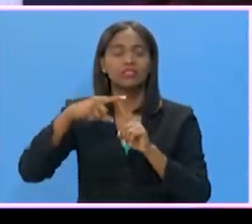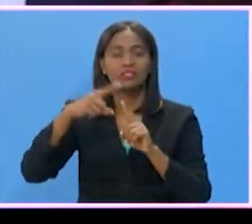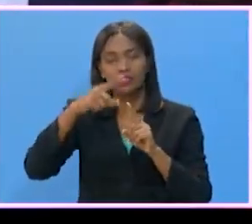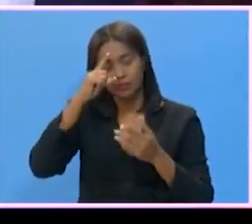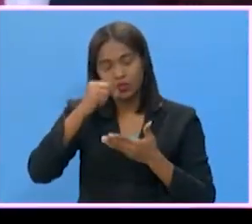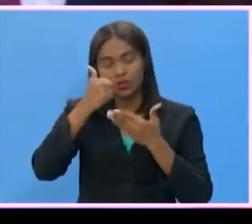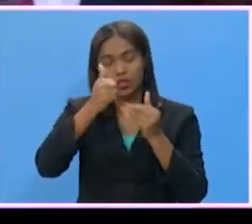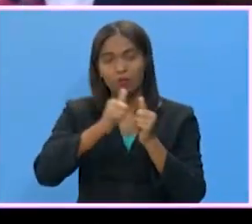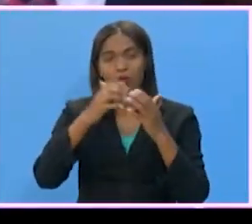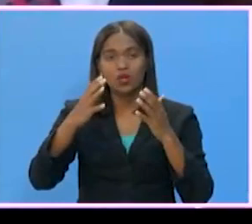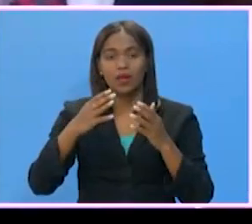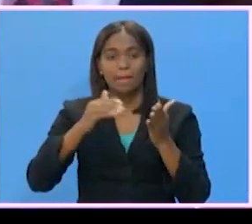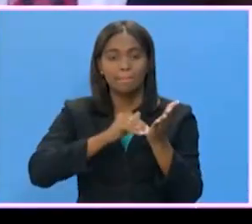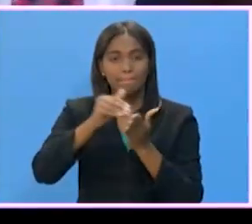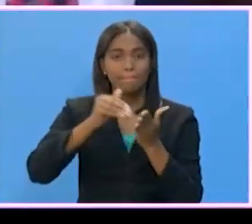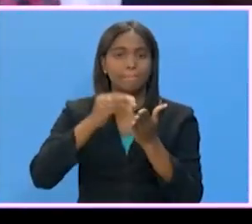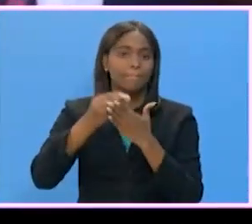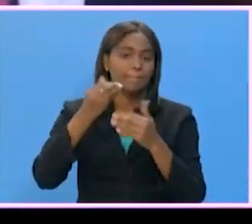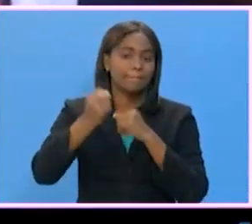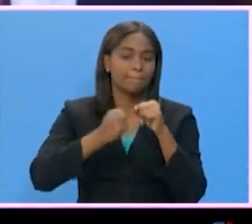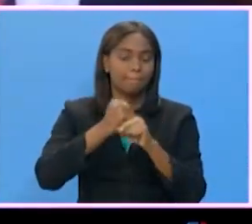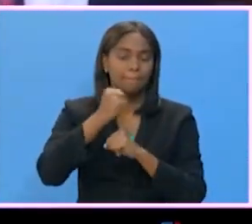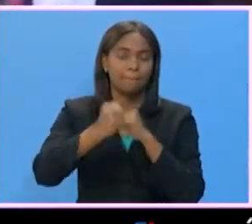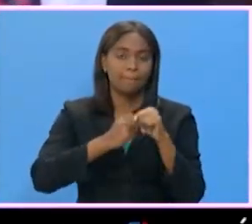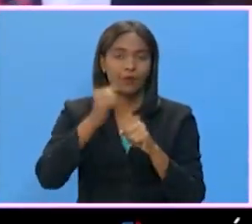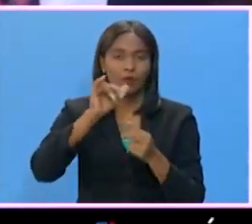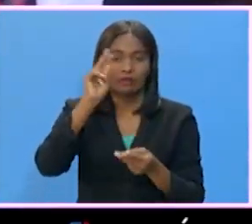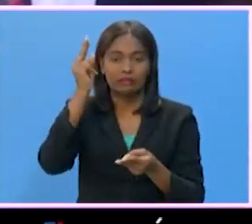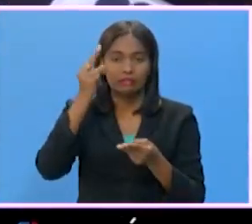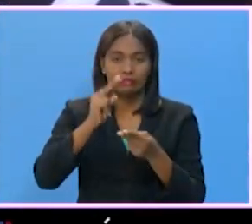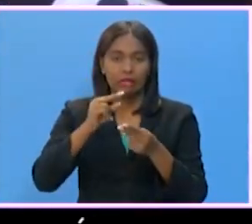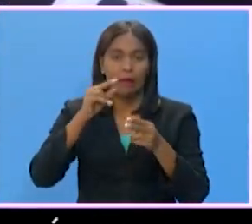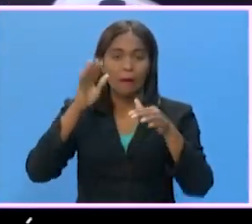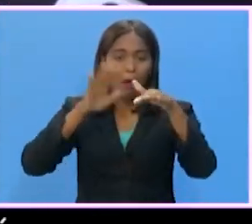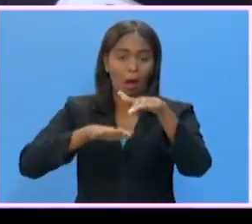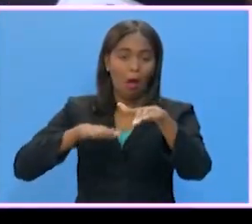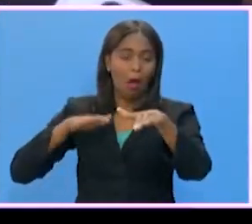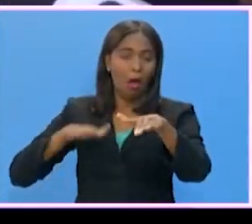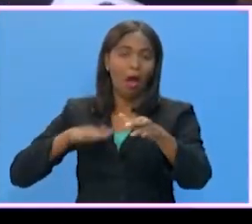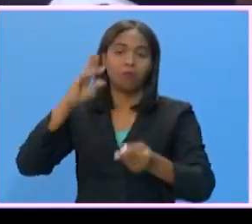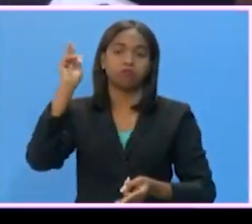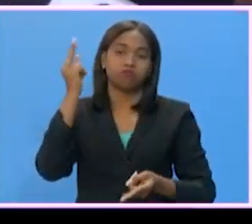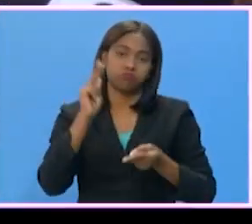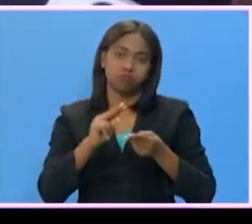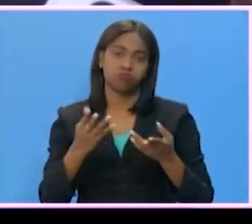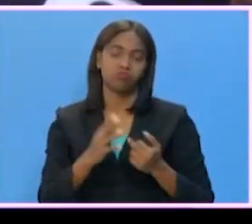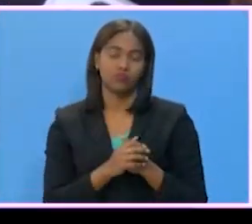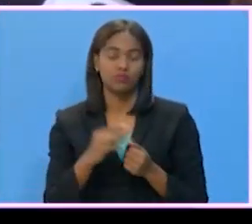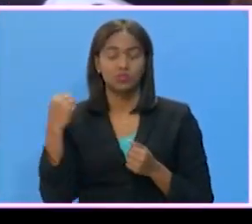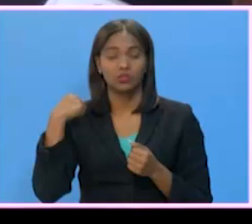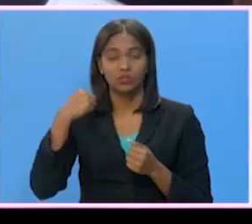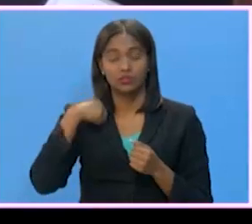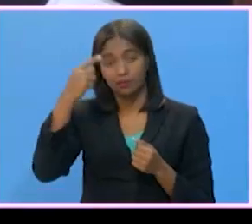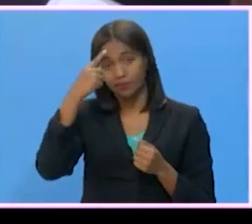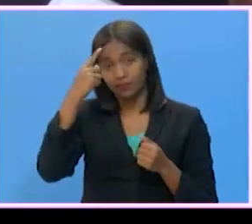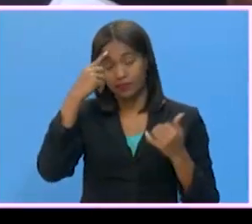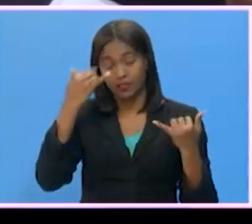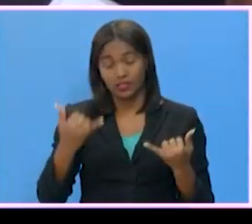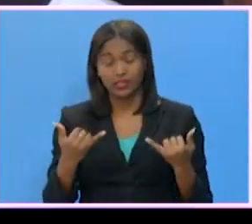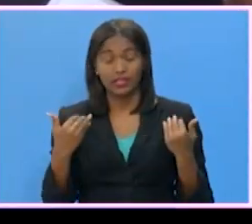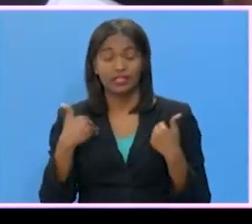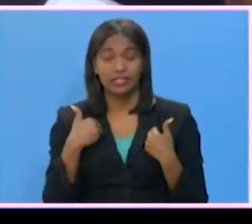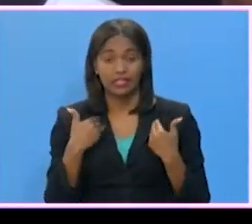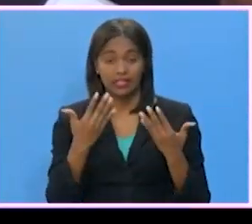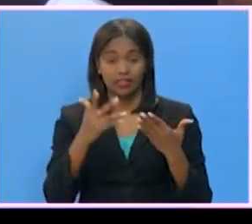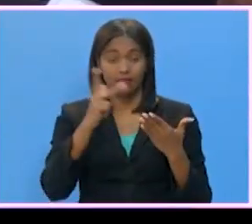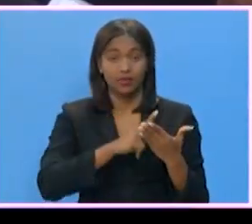miles de millones de pesos al año, sobre todo reduciendo el entaponamiento de la ciudad. Entendemos que por la magnitud que tiene